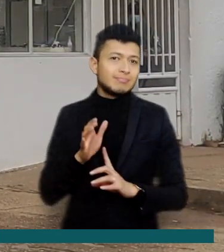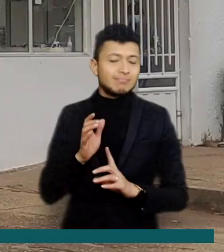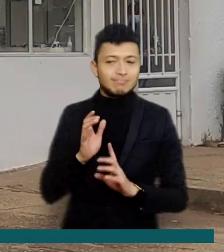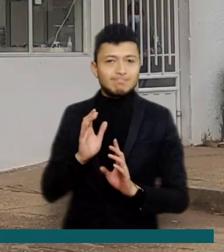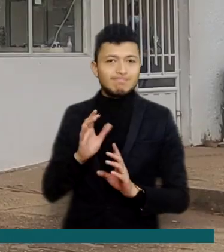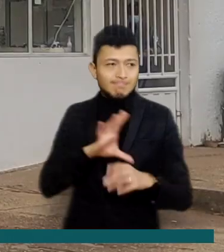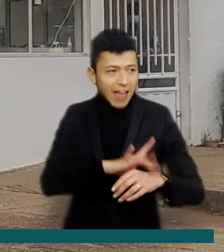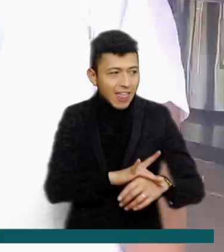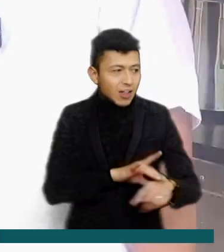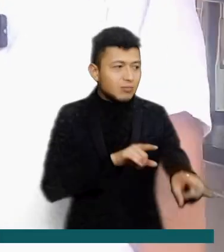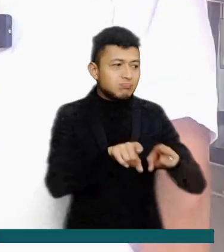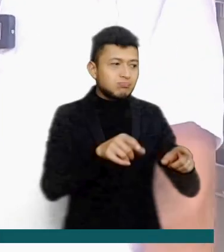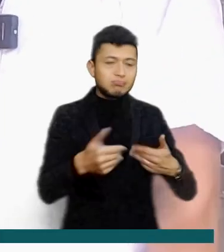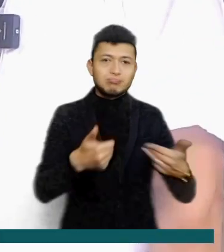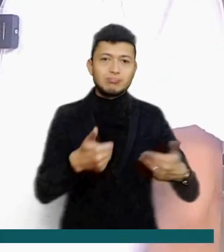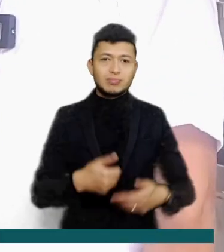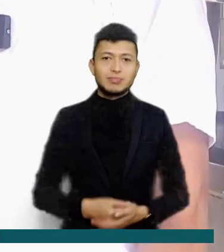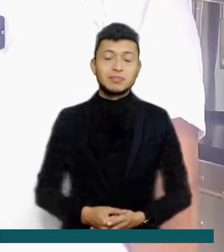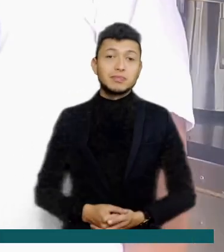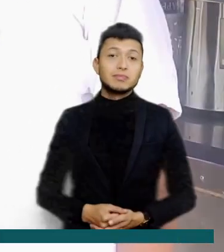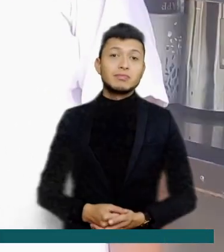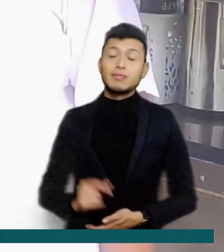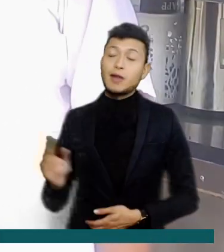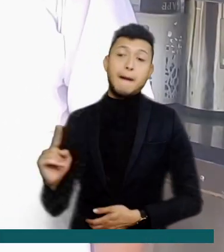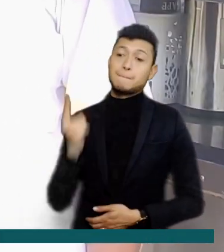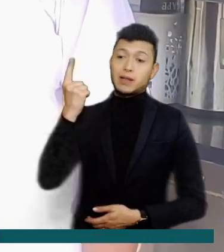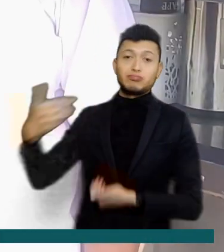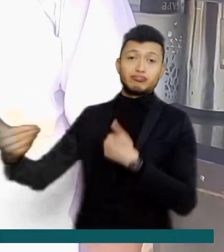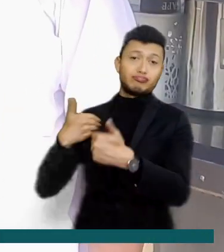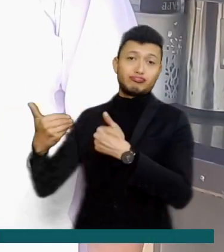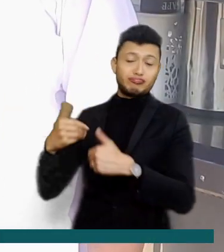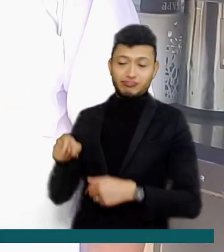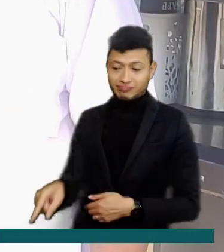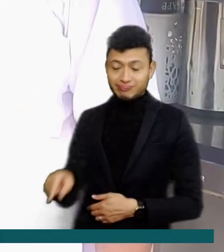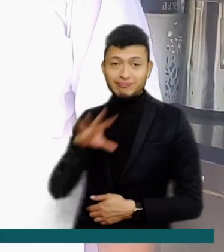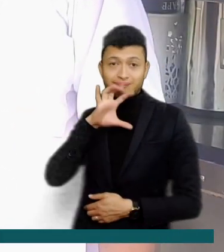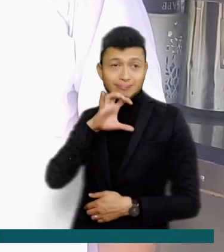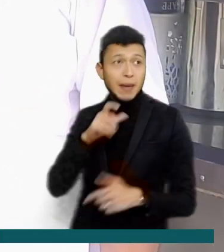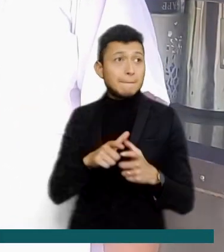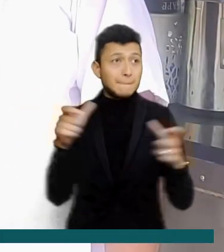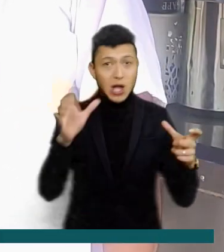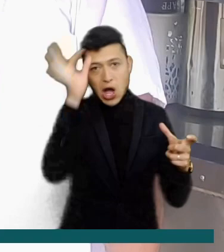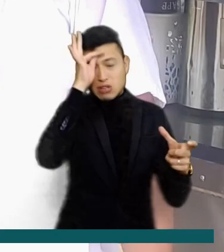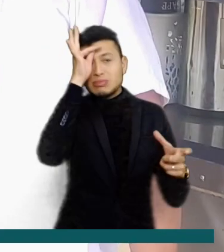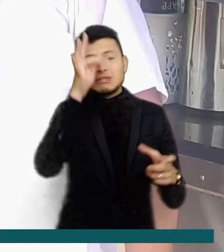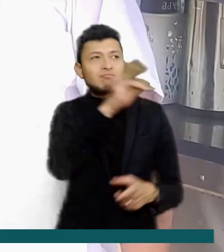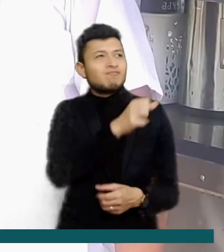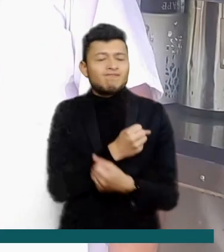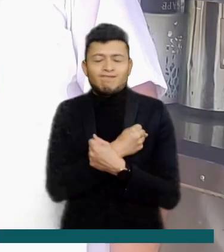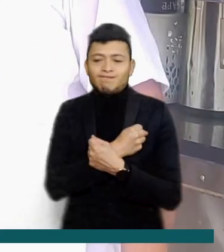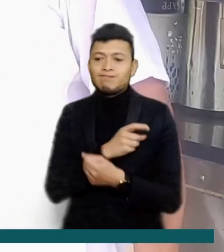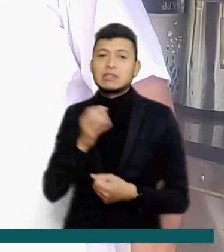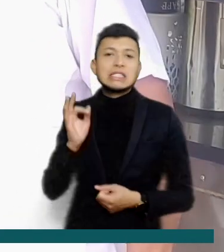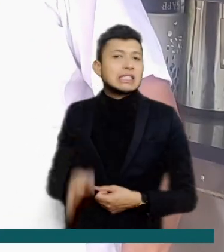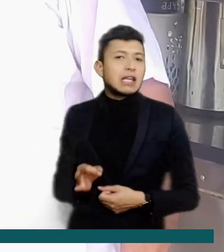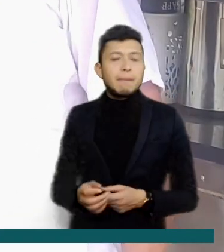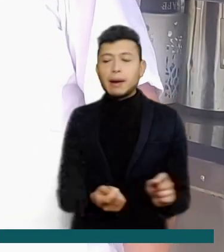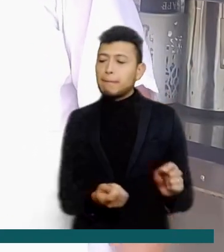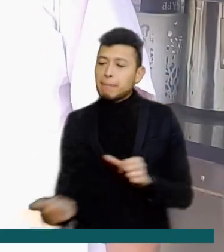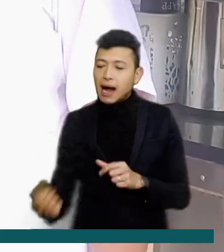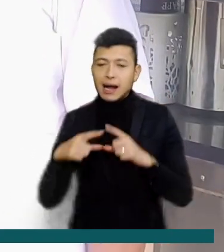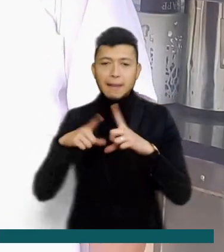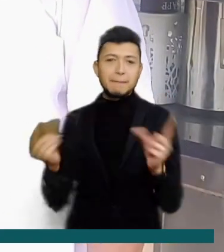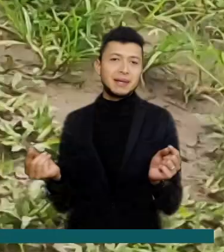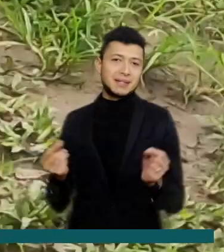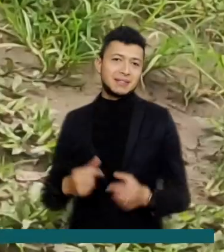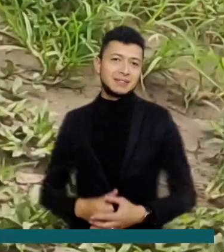como Vicente y los médicos. Él es el cliente número uno que tengo acá porque la mayoría de los del hospital lo estiman mucho y le gastan todos los